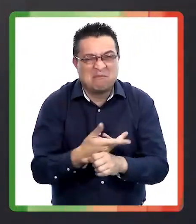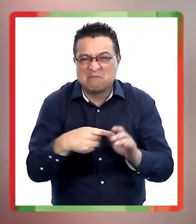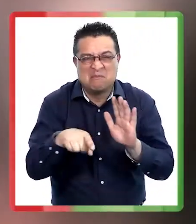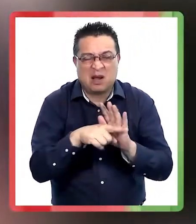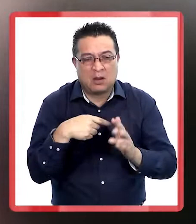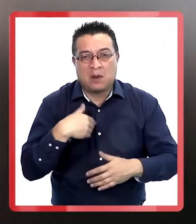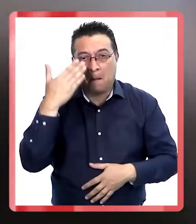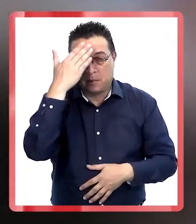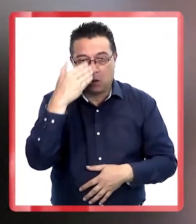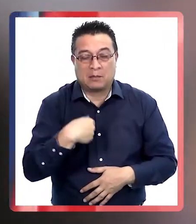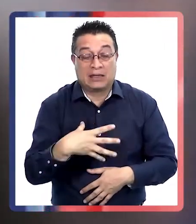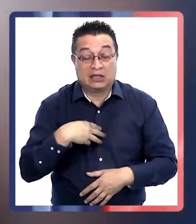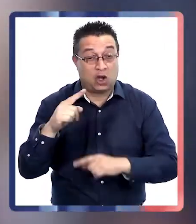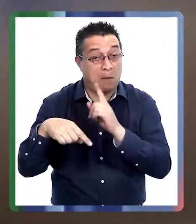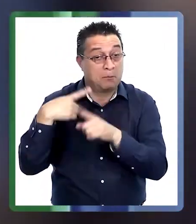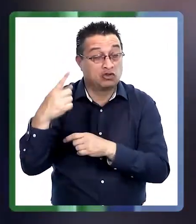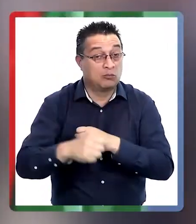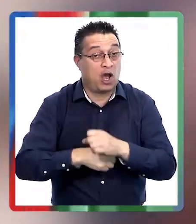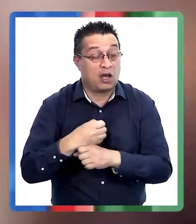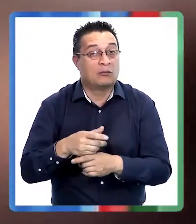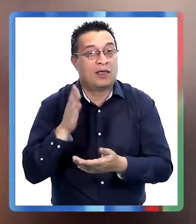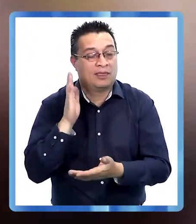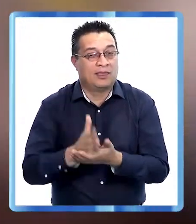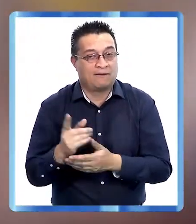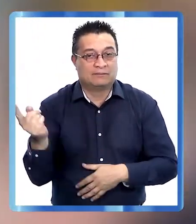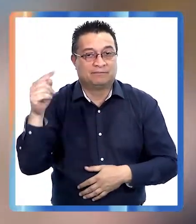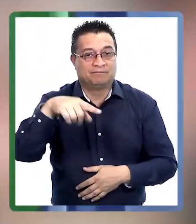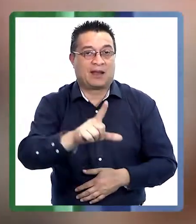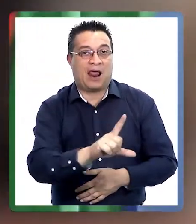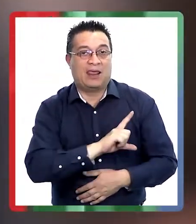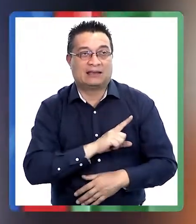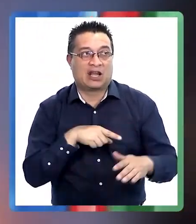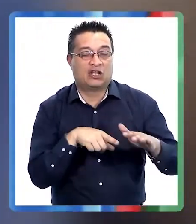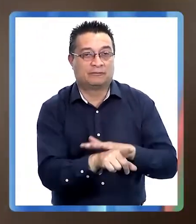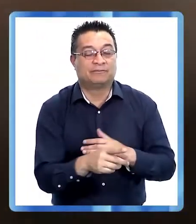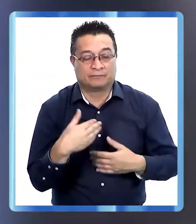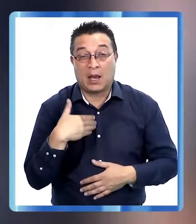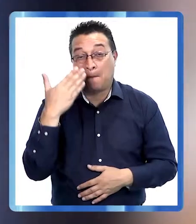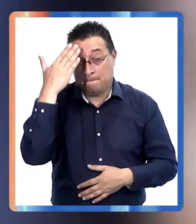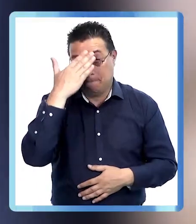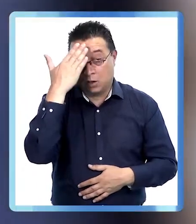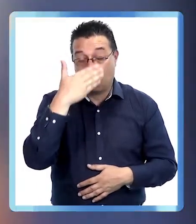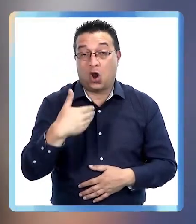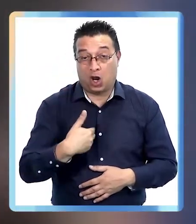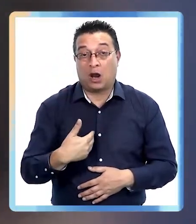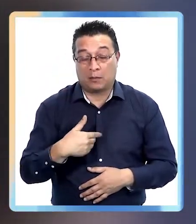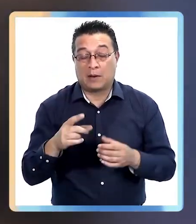Me preocupa más encima porque mi hijo el próximo año le toca ya venir acá a los liceos, y entonces una